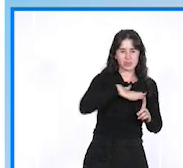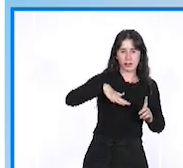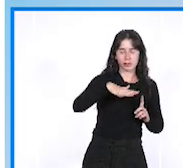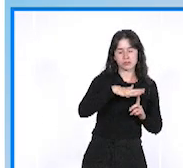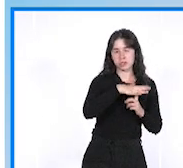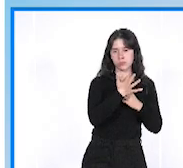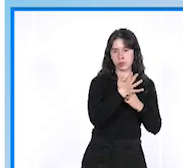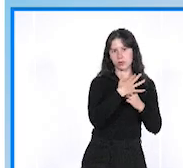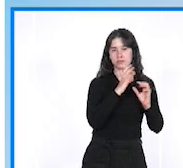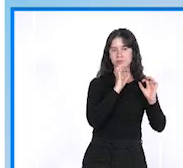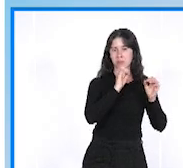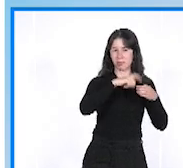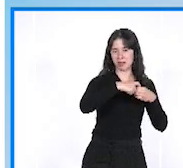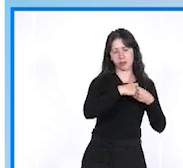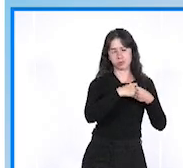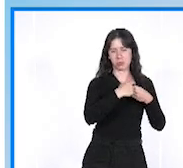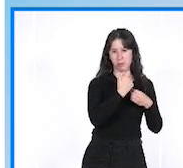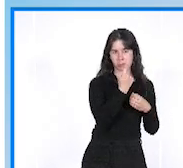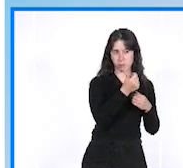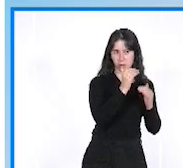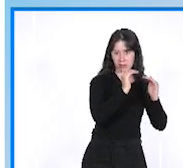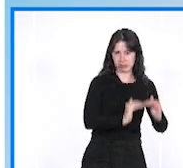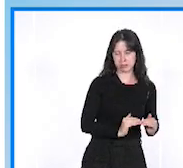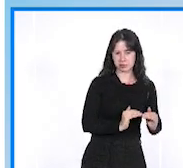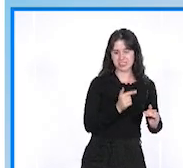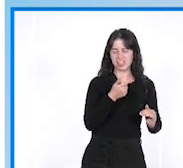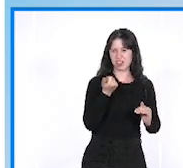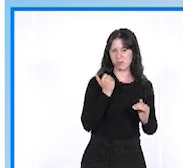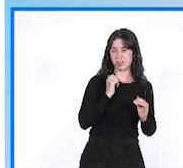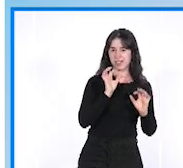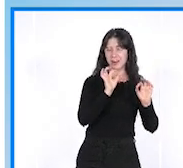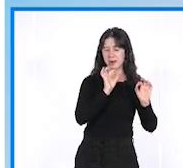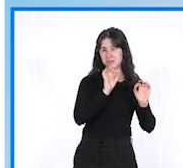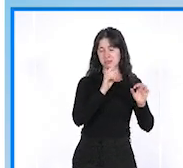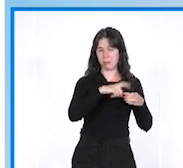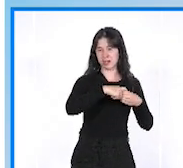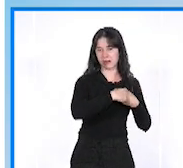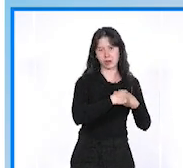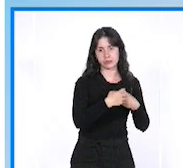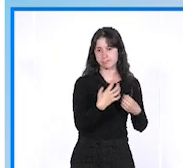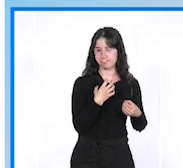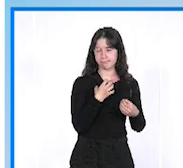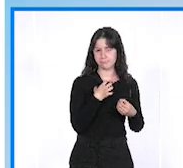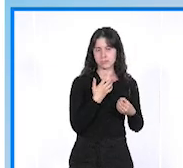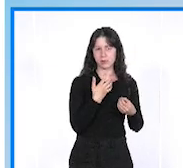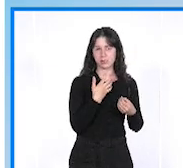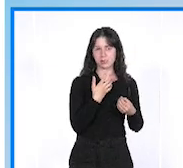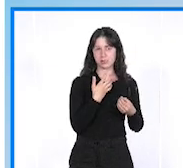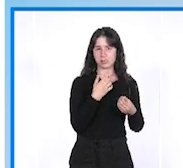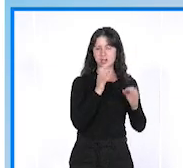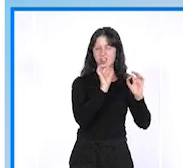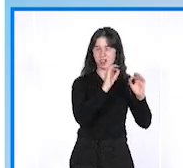participación pues baja no tenían muchas oportunidades para participar en en este tipo de cosas que se hacen que se hacen en